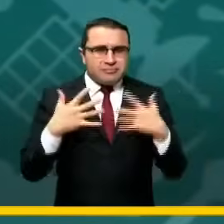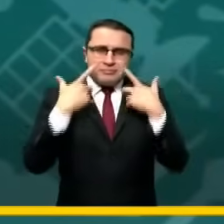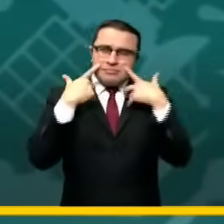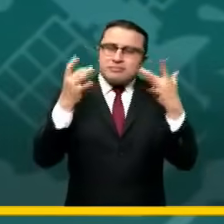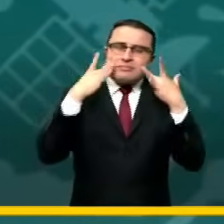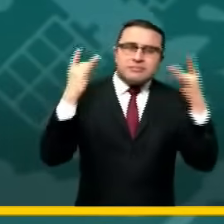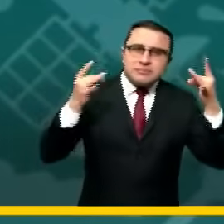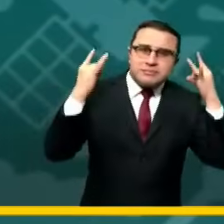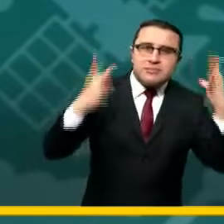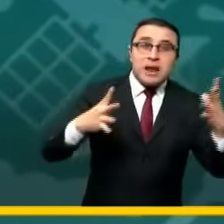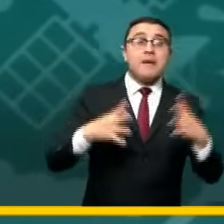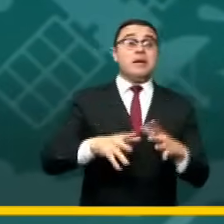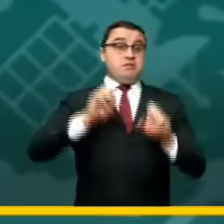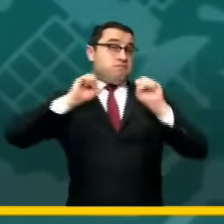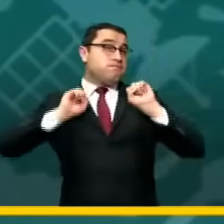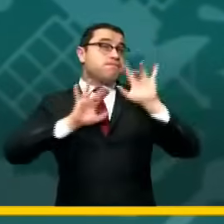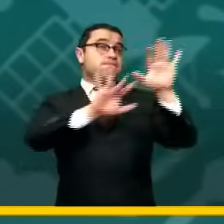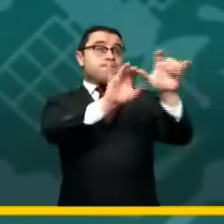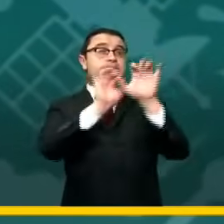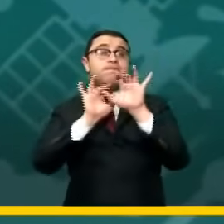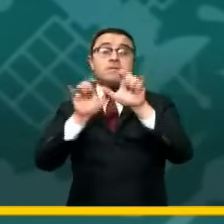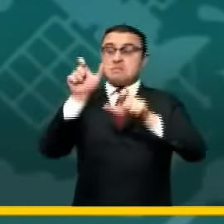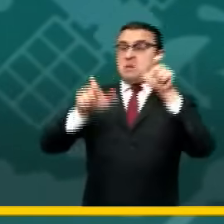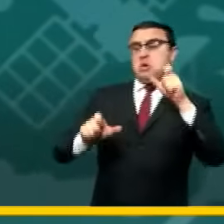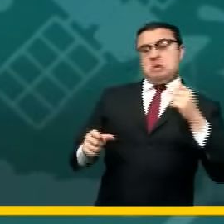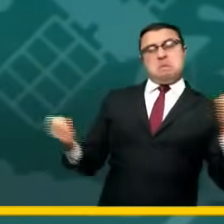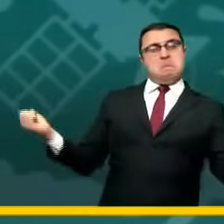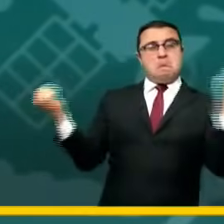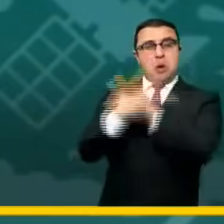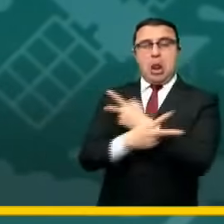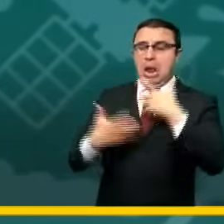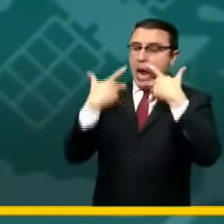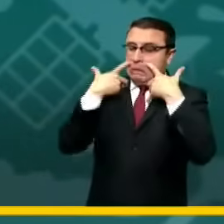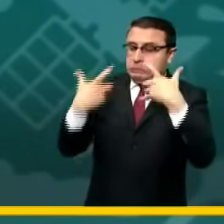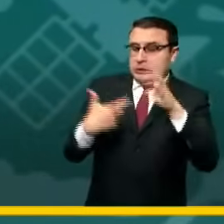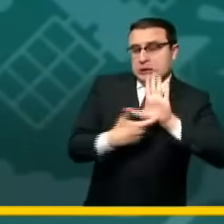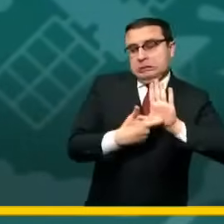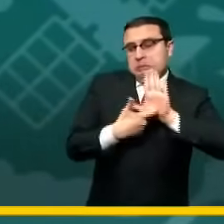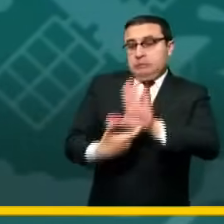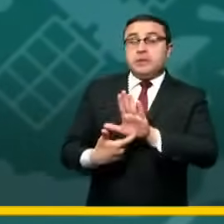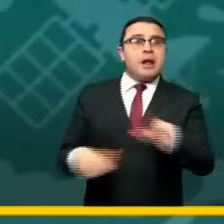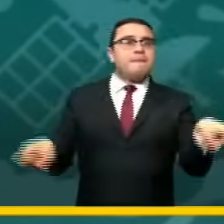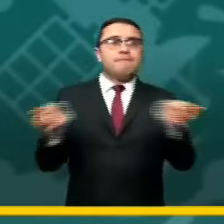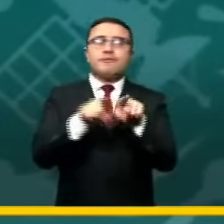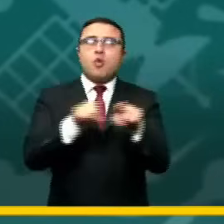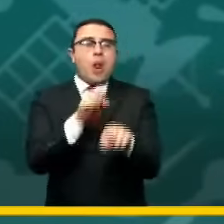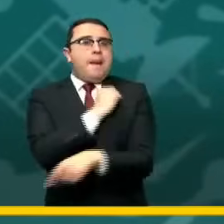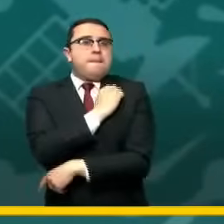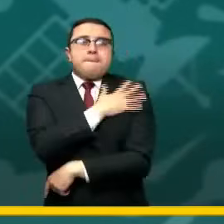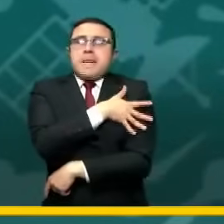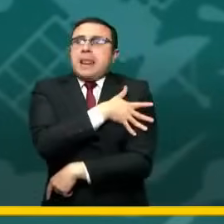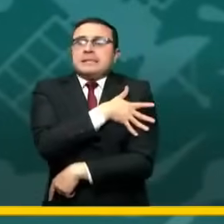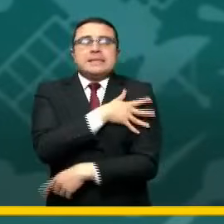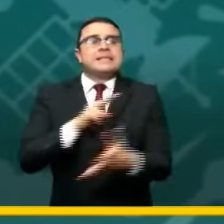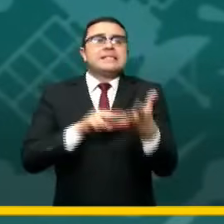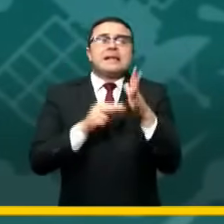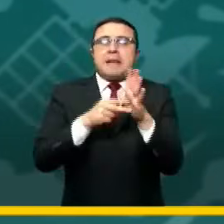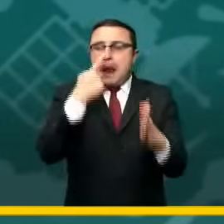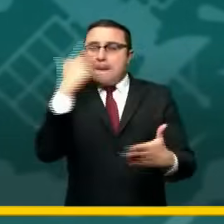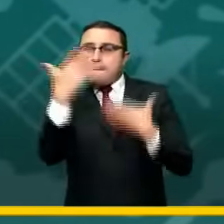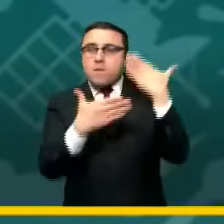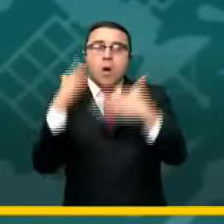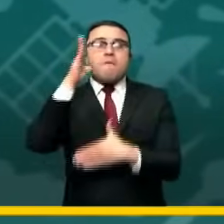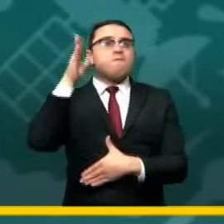con muchísima violencia, con la barbarie misma. Lo que vemos en Gaza es el ensayo del